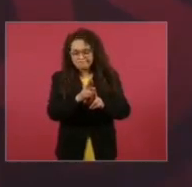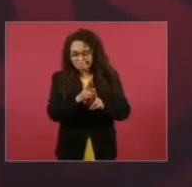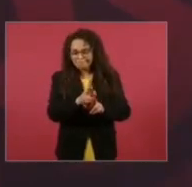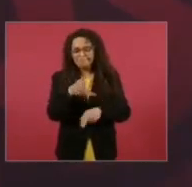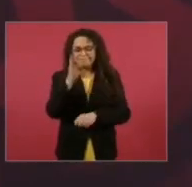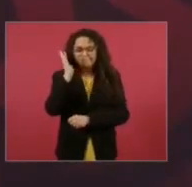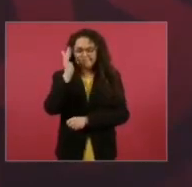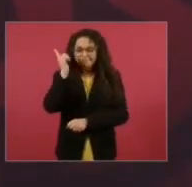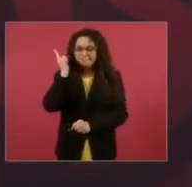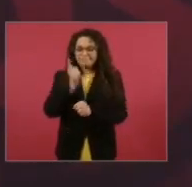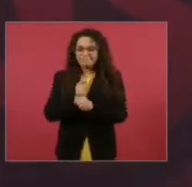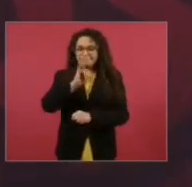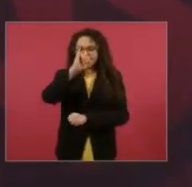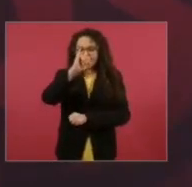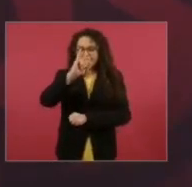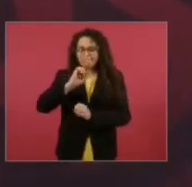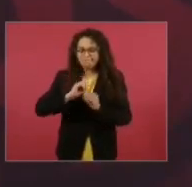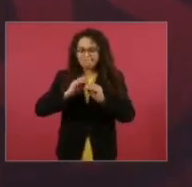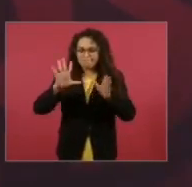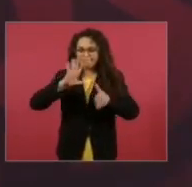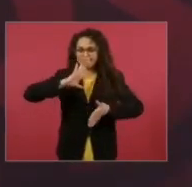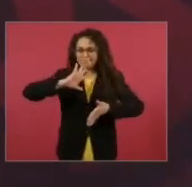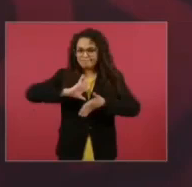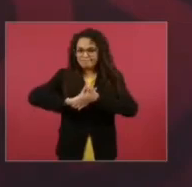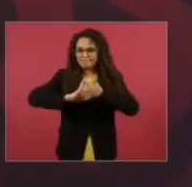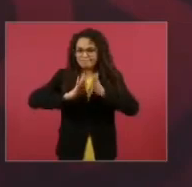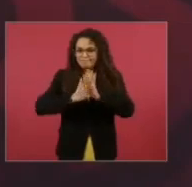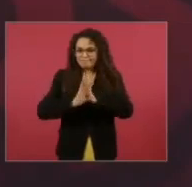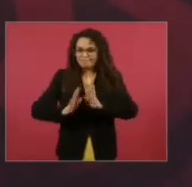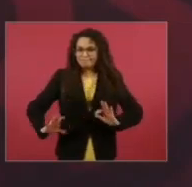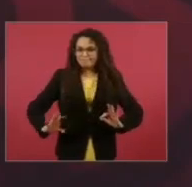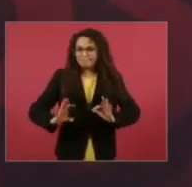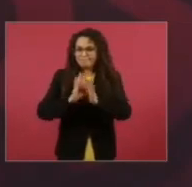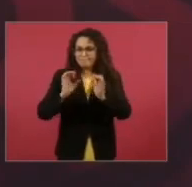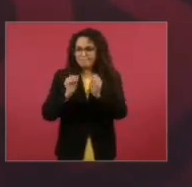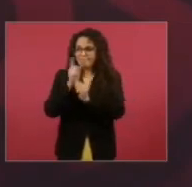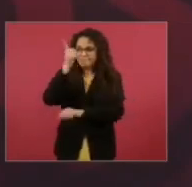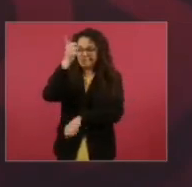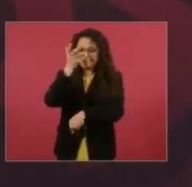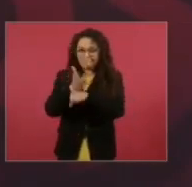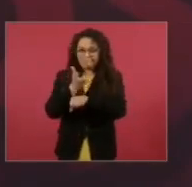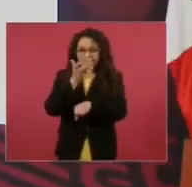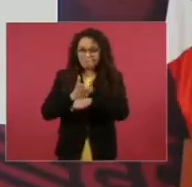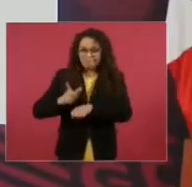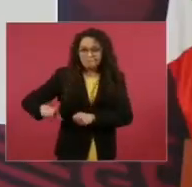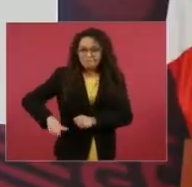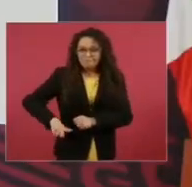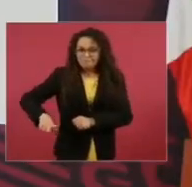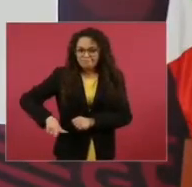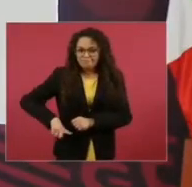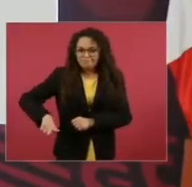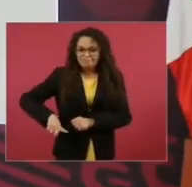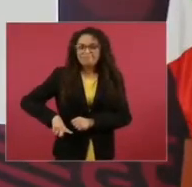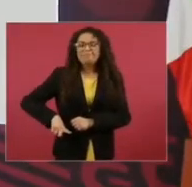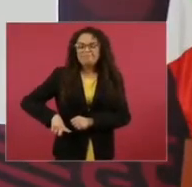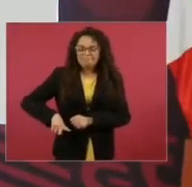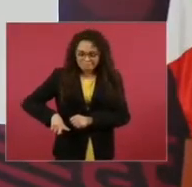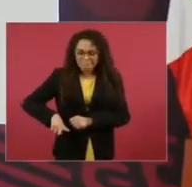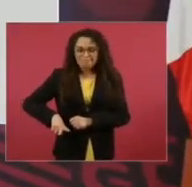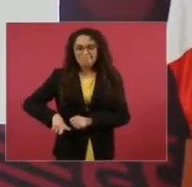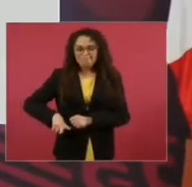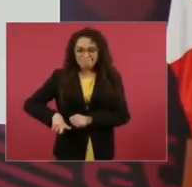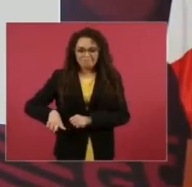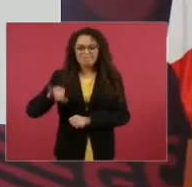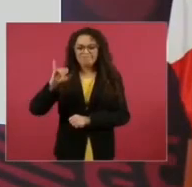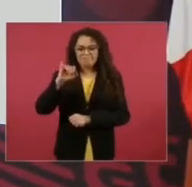debe, nada teme, y al parecer, ProPublica no aceptó el reto que el presidente